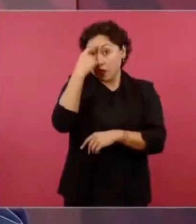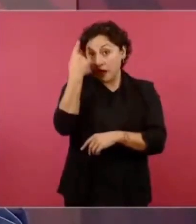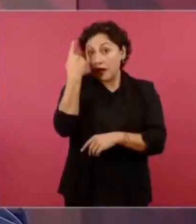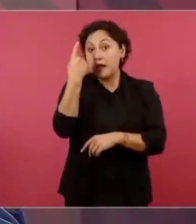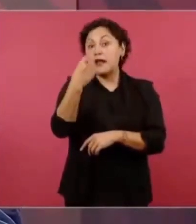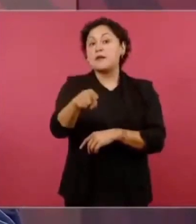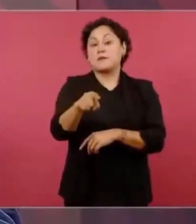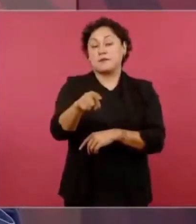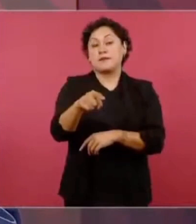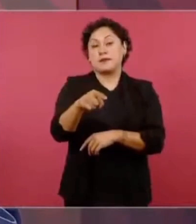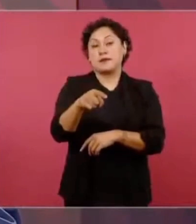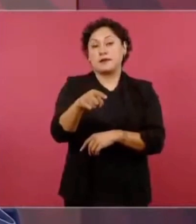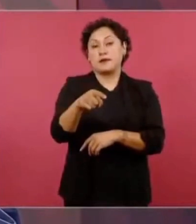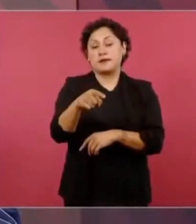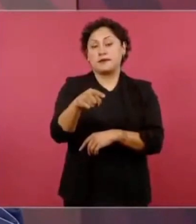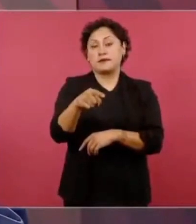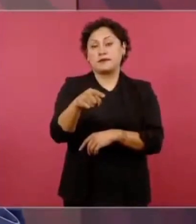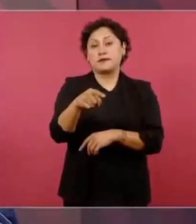alimentos,